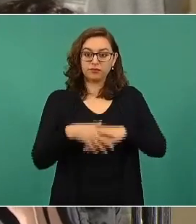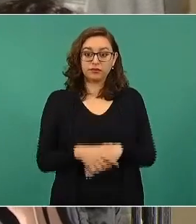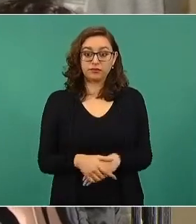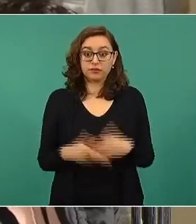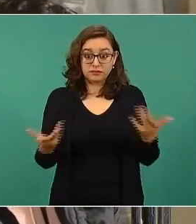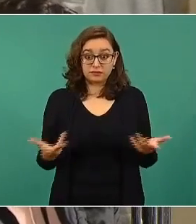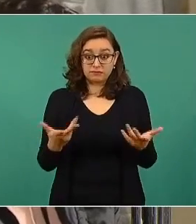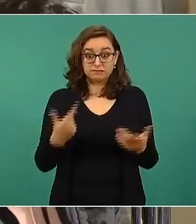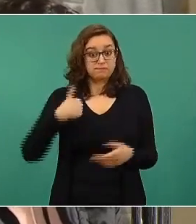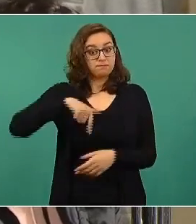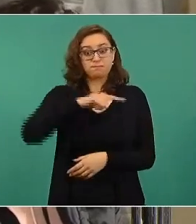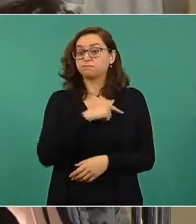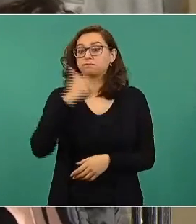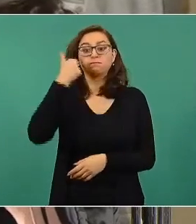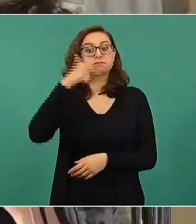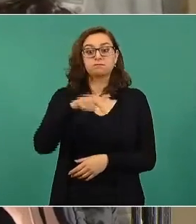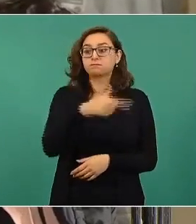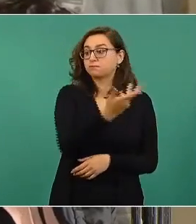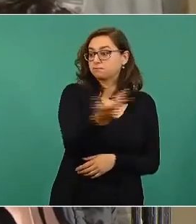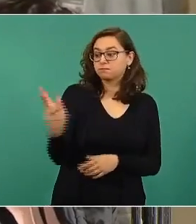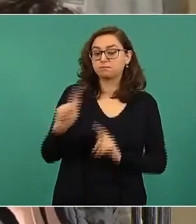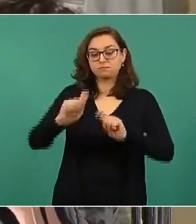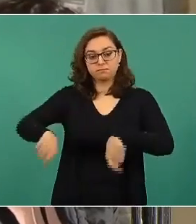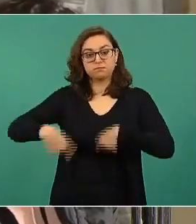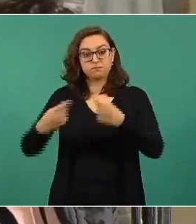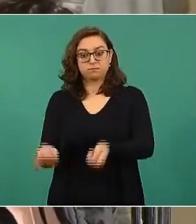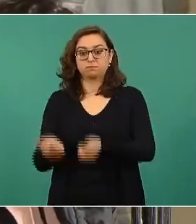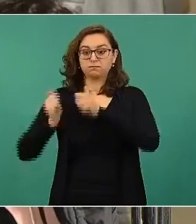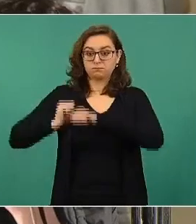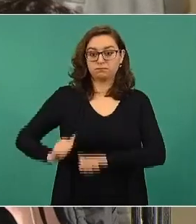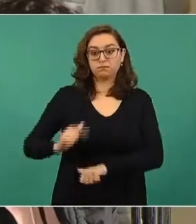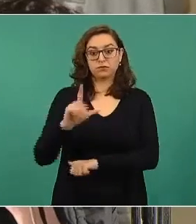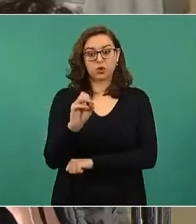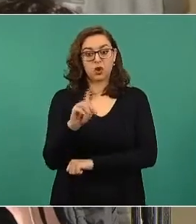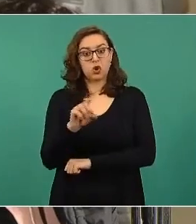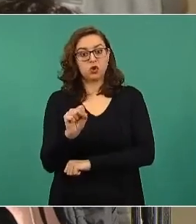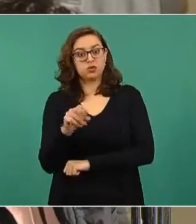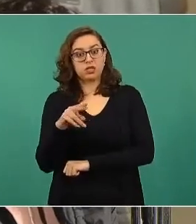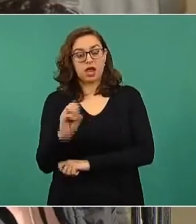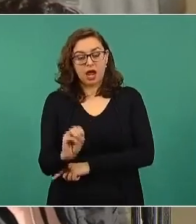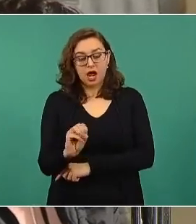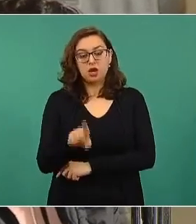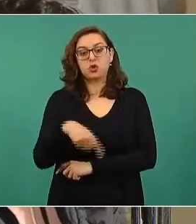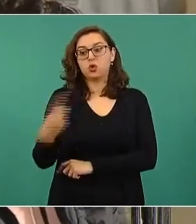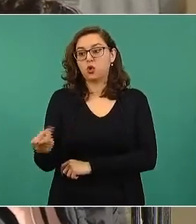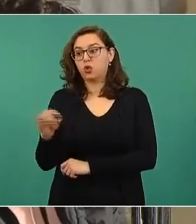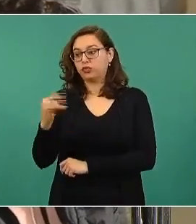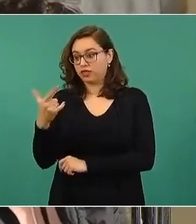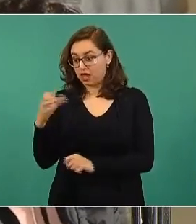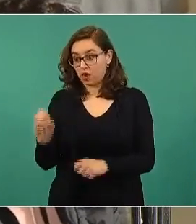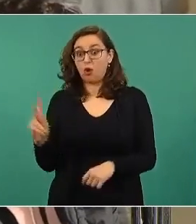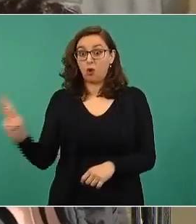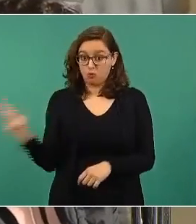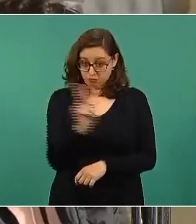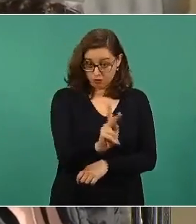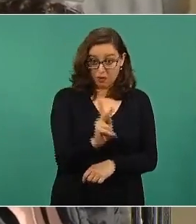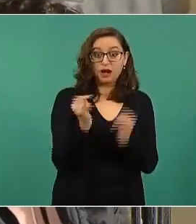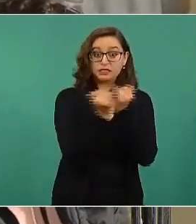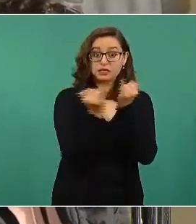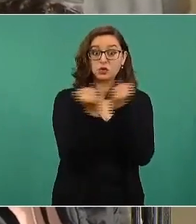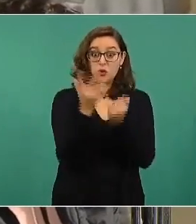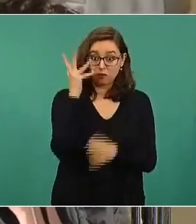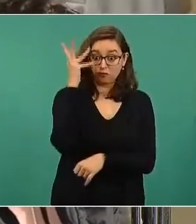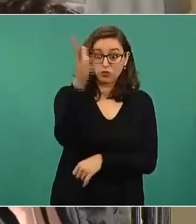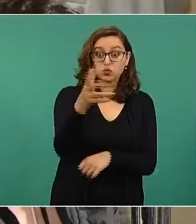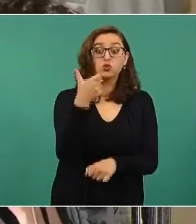tanto poder, guardando las debidas proporciones, como Lozano, como Diego, y después ellos